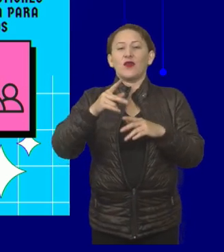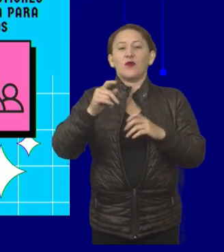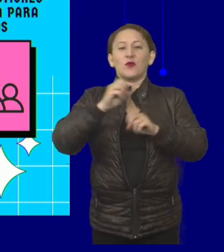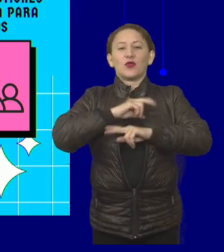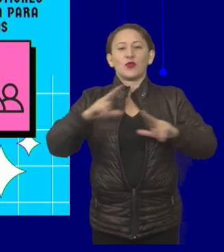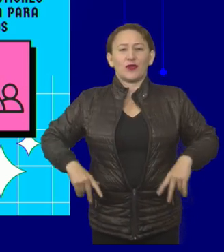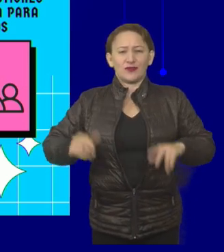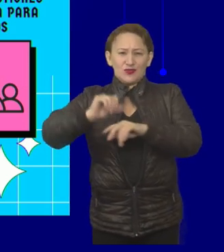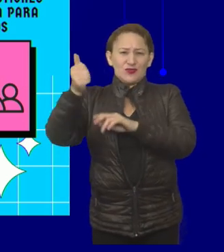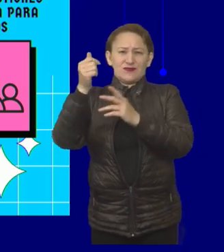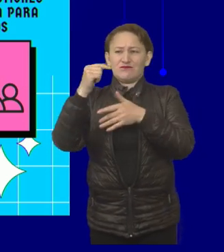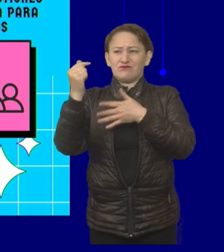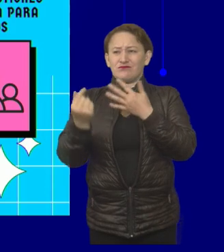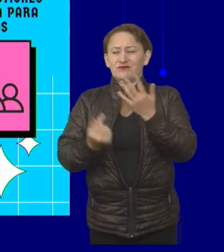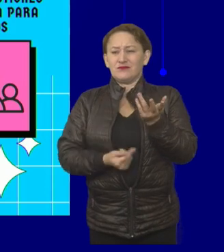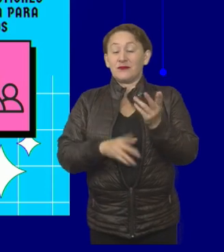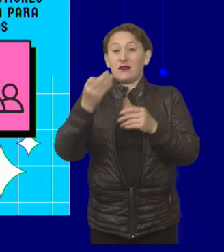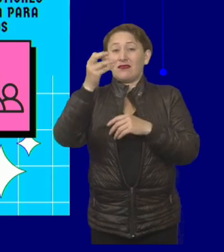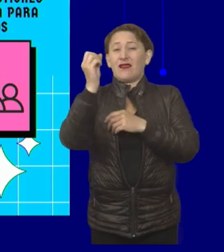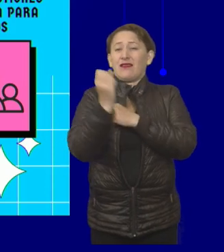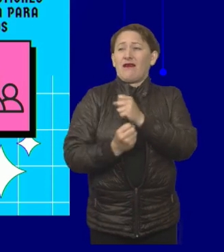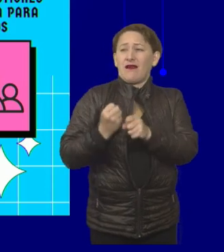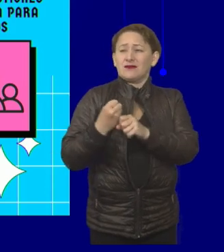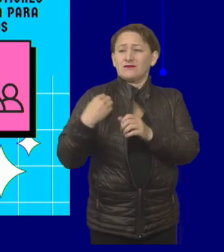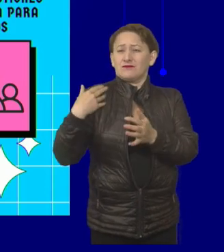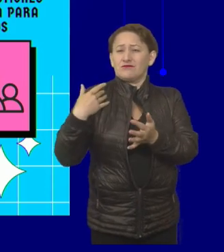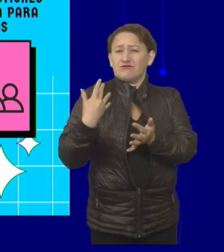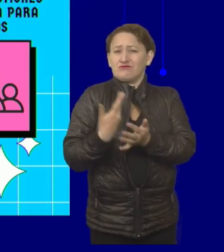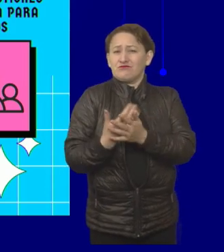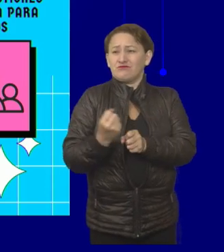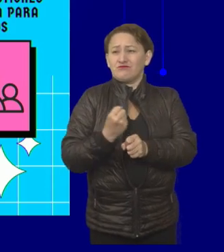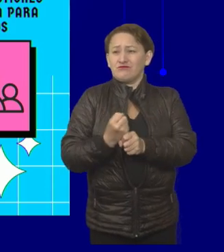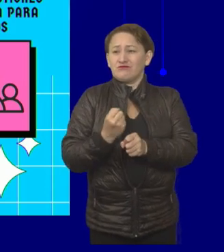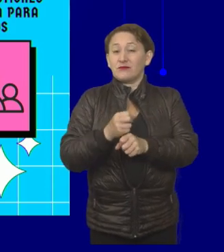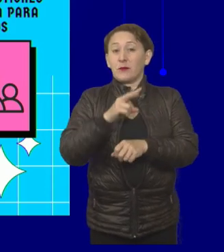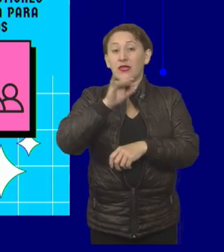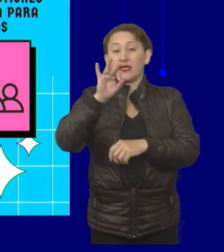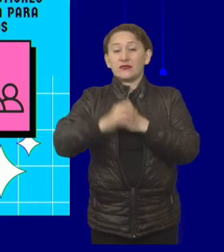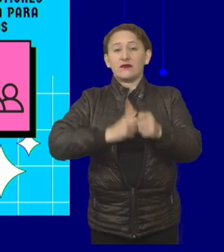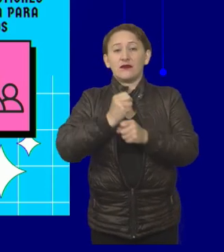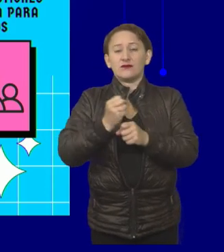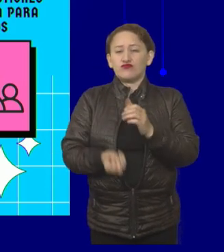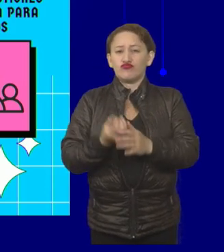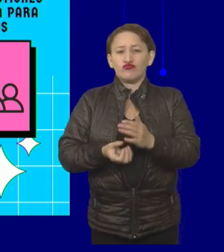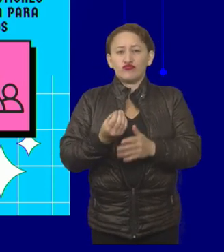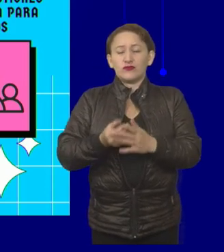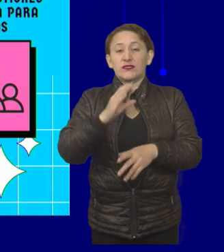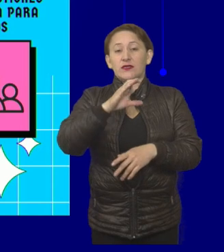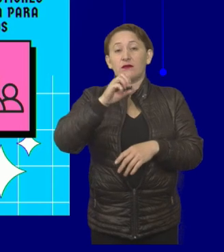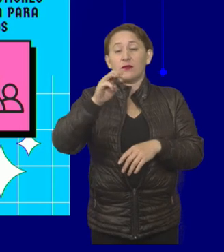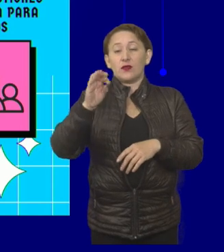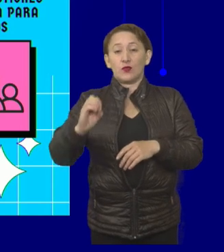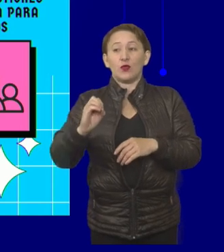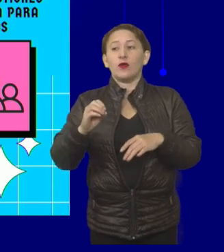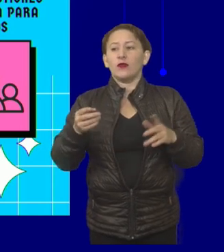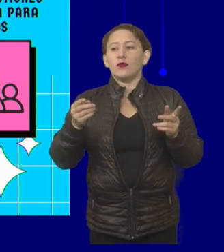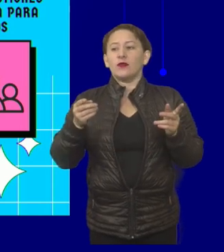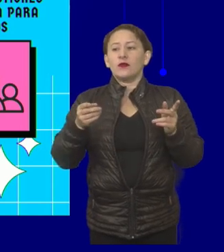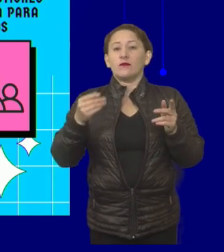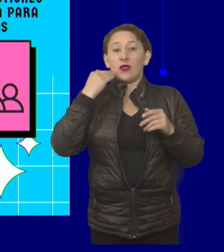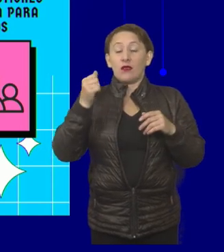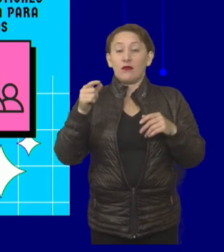y bueno, muchas otras cosas. Llevo 30 años camellando en esta industria, 23 años creando con CMO Producciones y